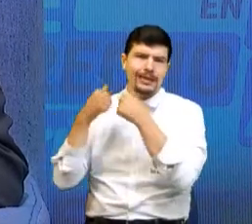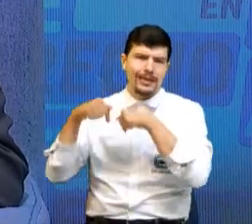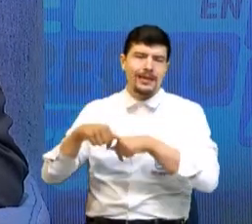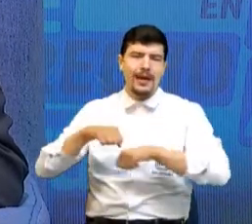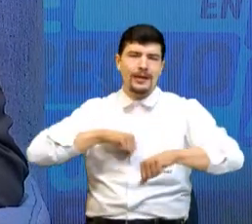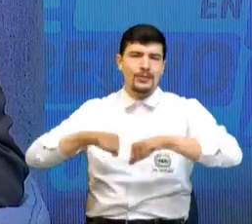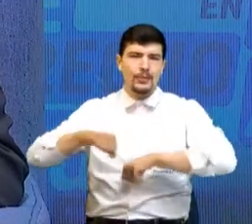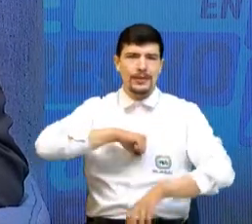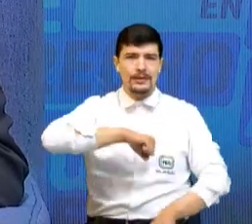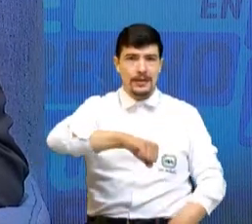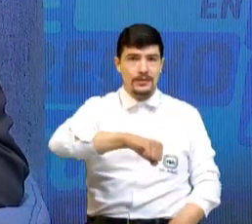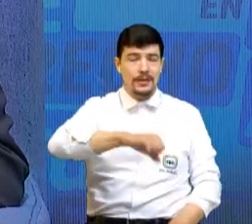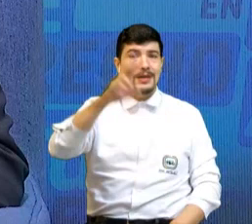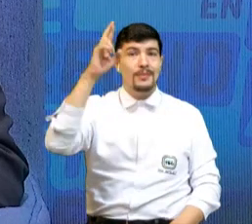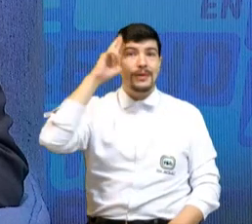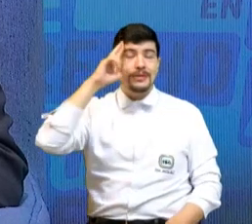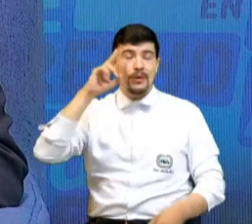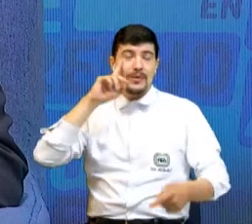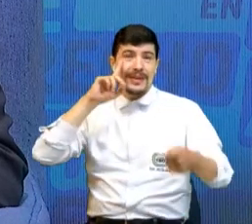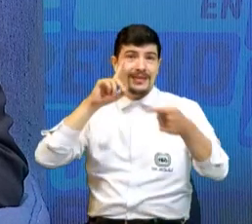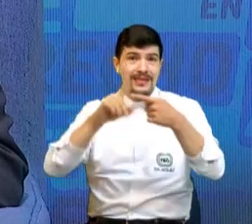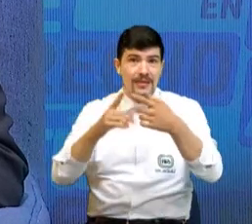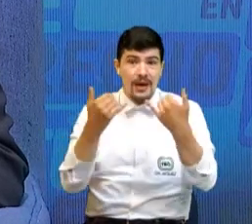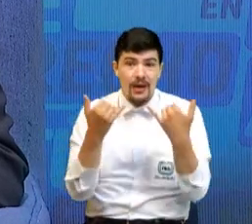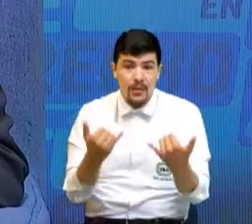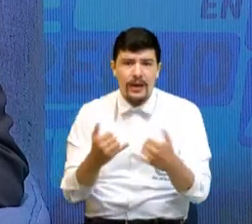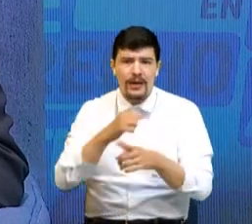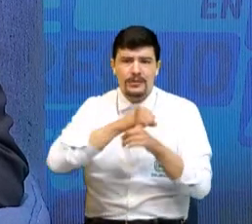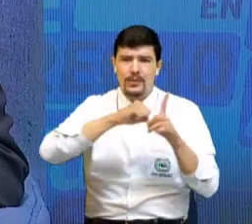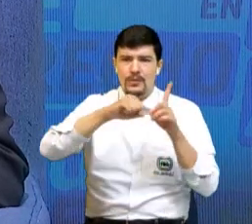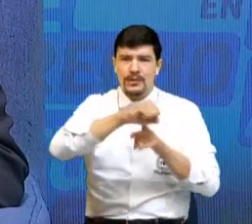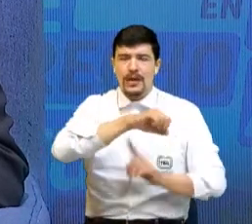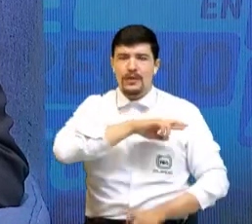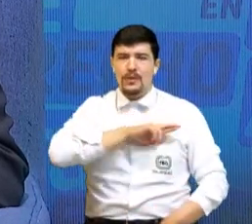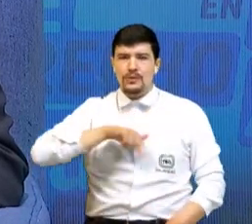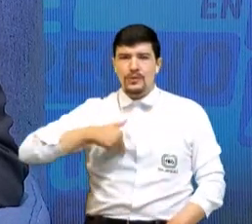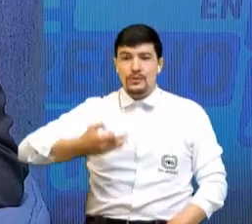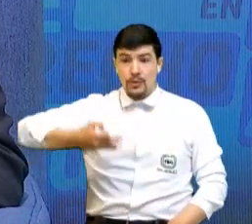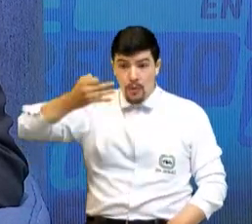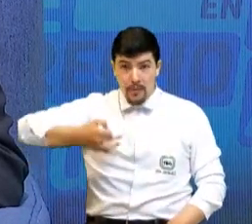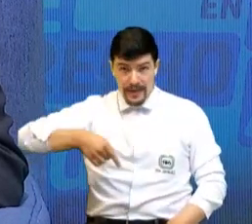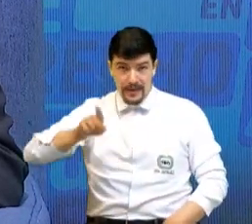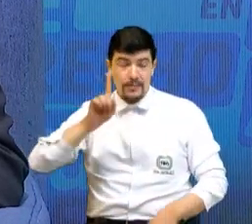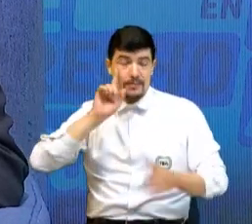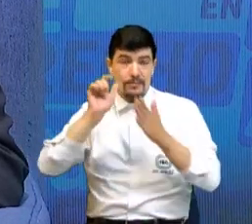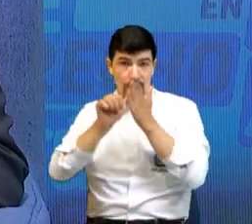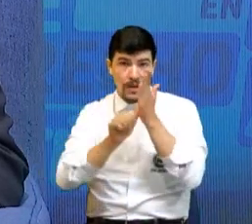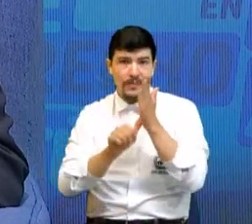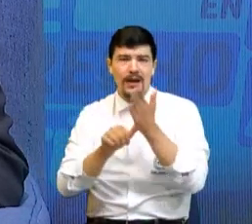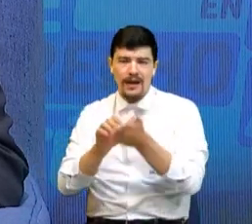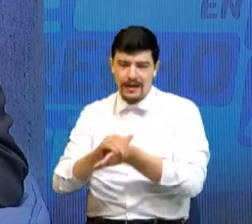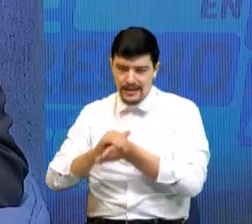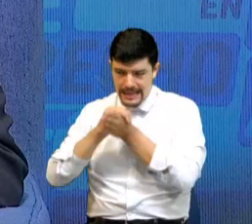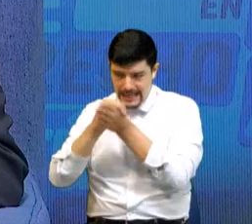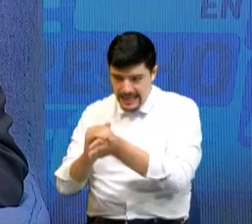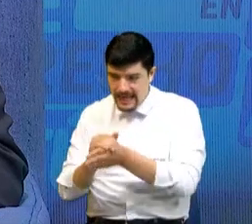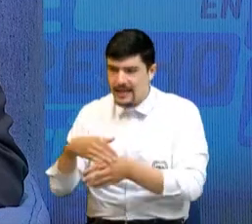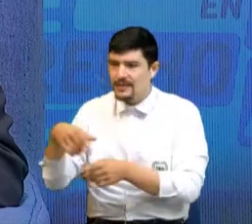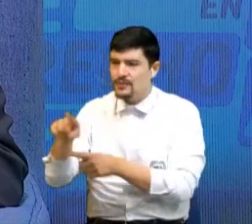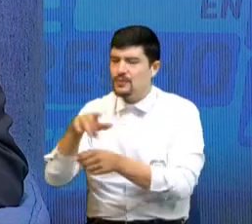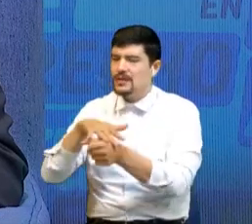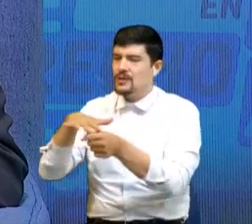de Actúen Derecho, y pues el propósito social con el que cumplimos frente a este programa es precisamente orientar a este tipo